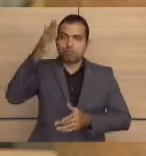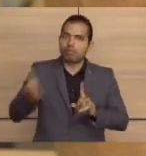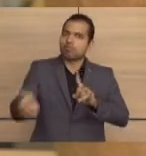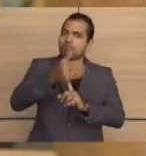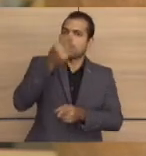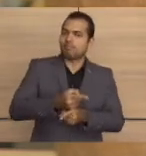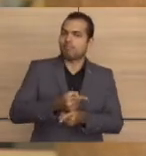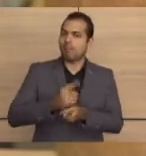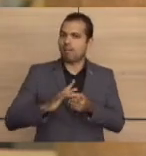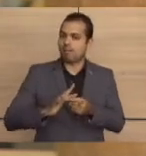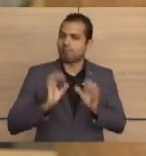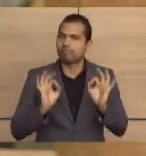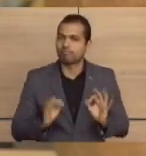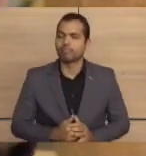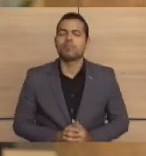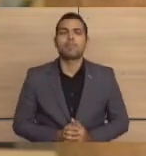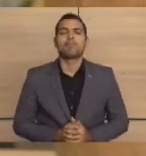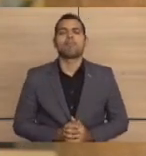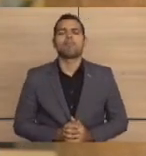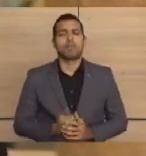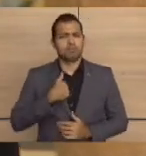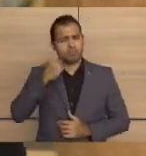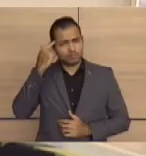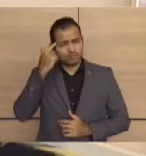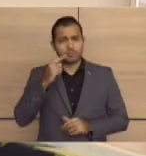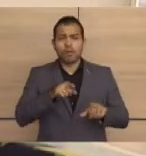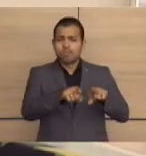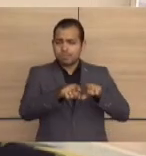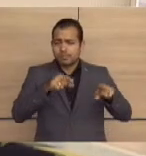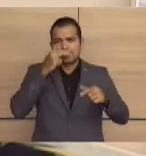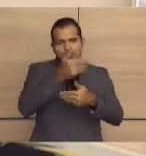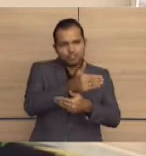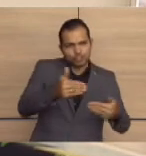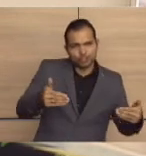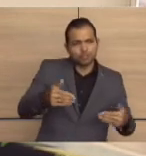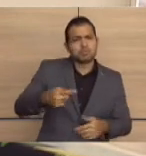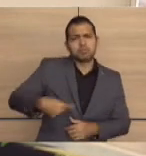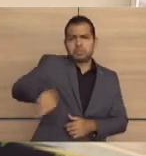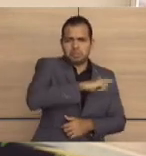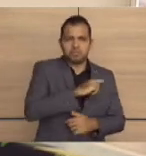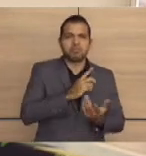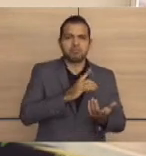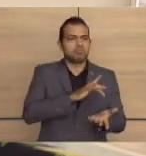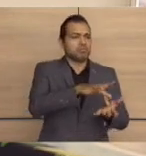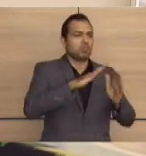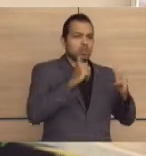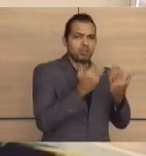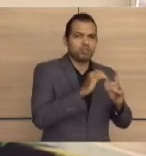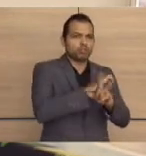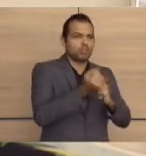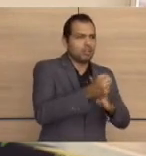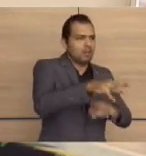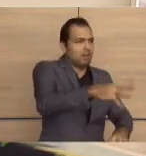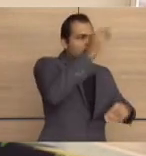Además de esto, creo que la forma en la cual los niños podemos contribuir con los aprendizajes que tenemos en las escuelas, a nuestra sociedad,